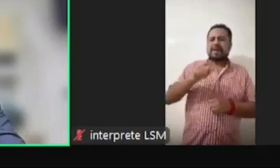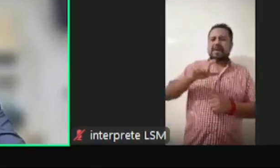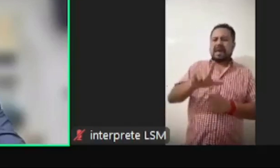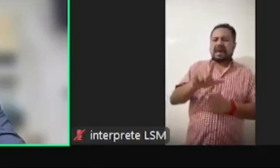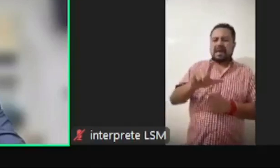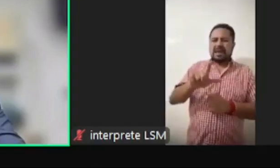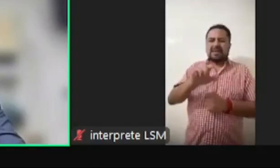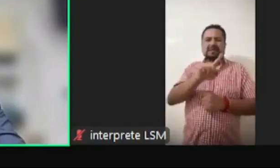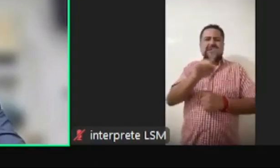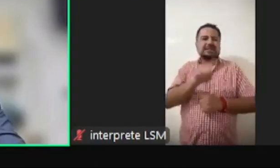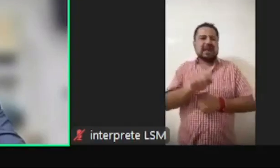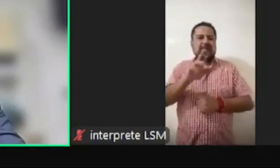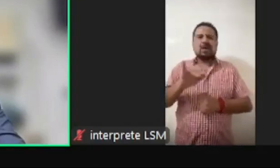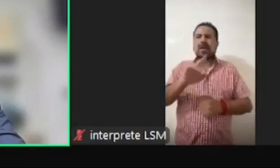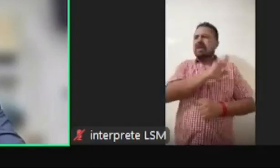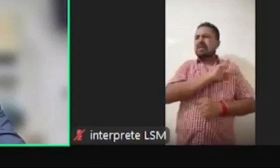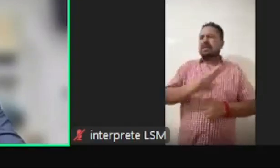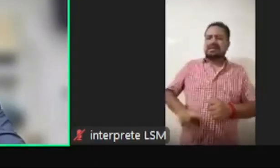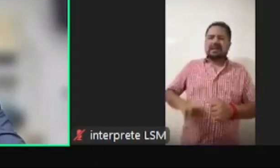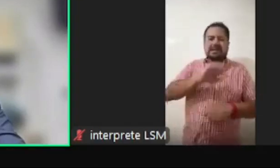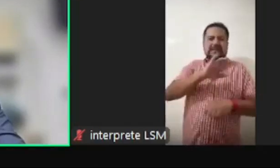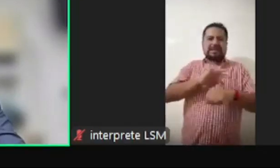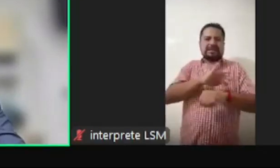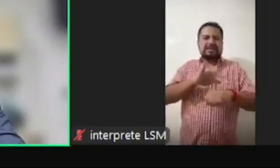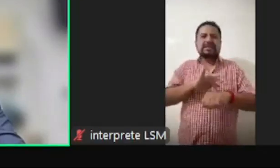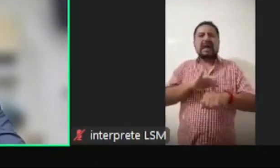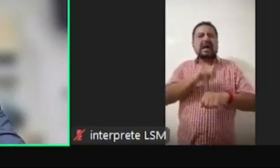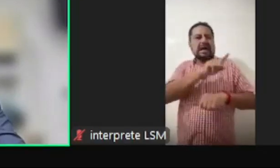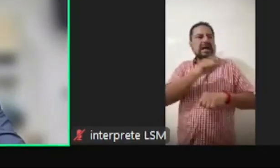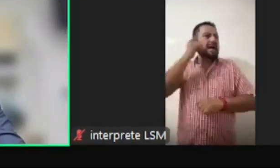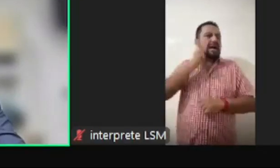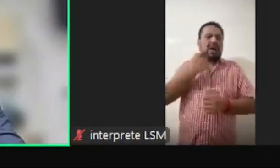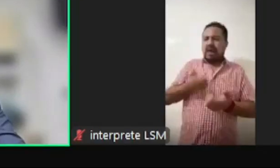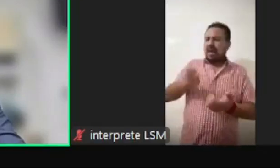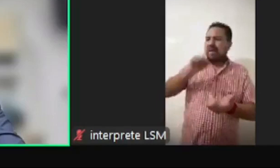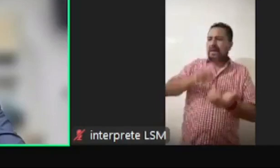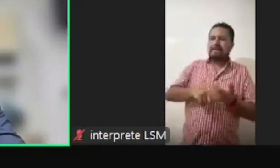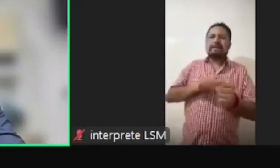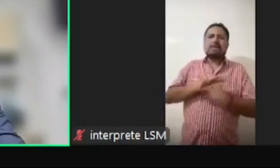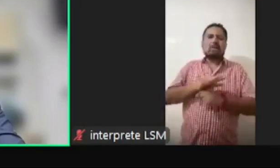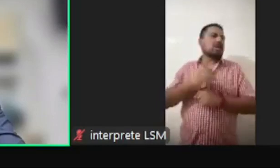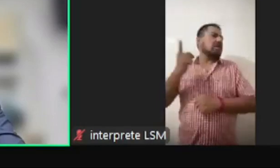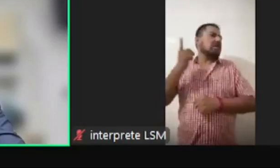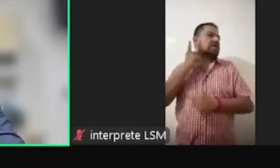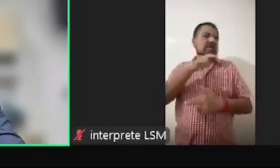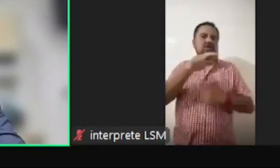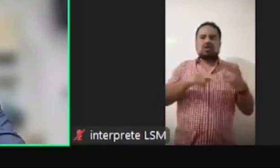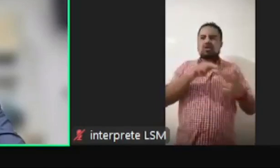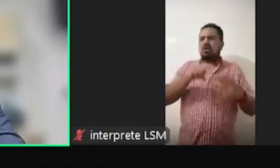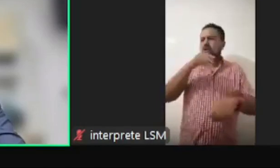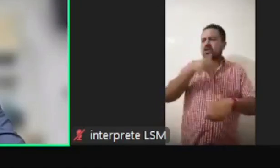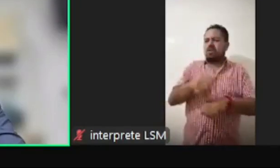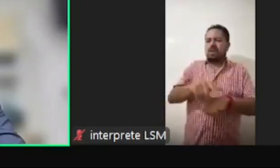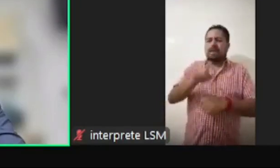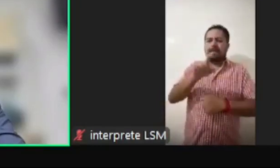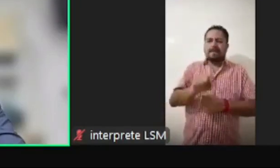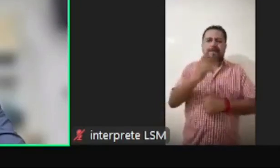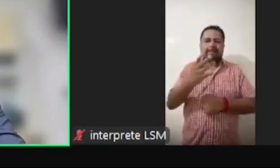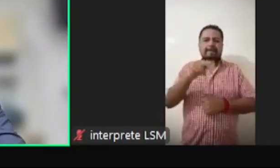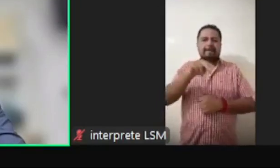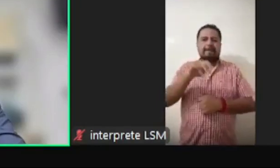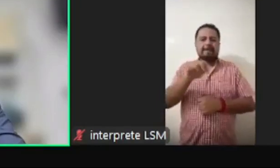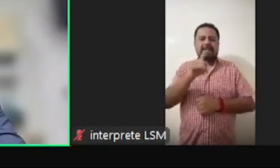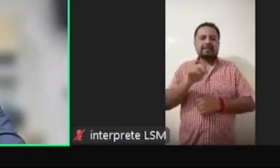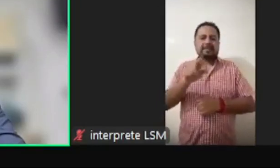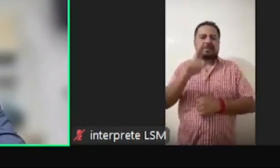una regiduría de Tixla de Guerrero, pues aparece registrado internamente en Morena la Diputación por el Distrito 24. Neshme Natzalet